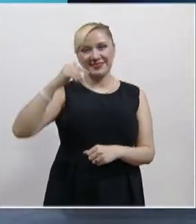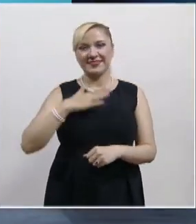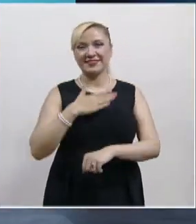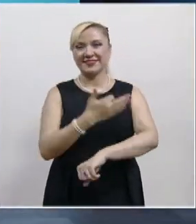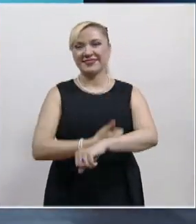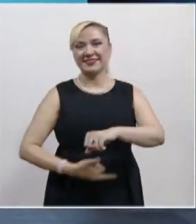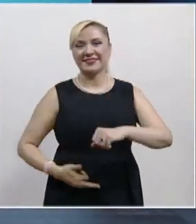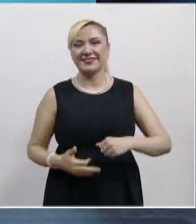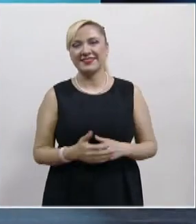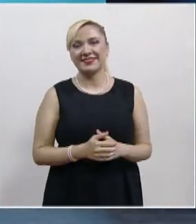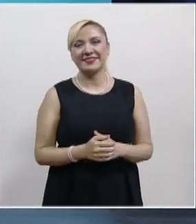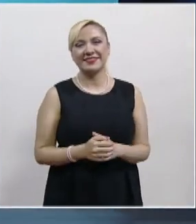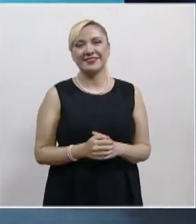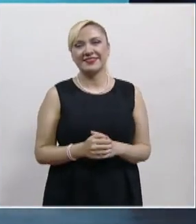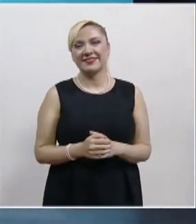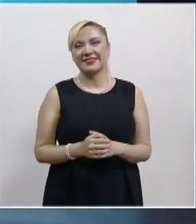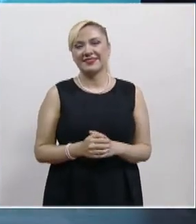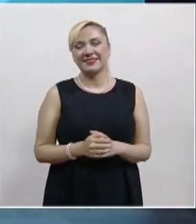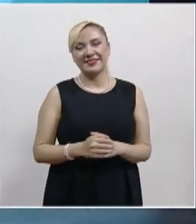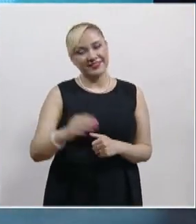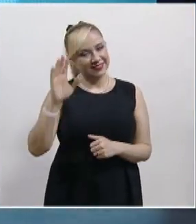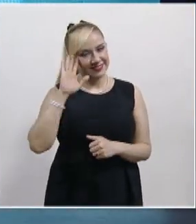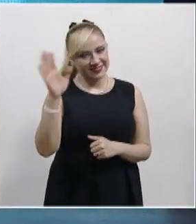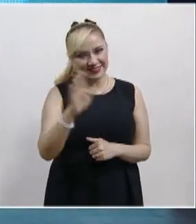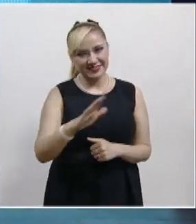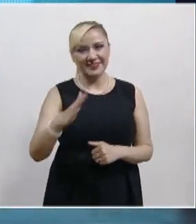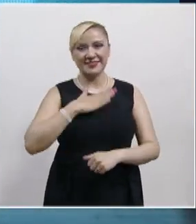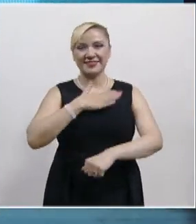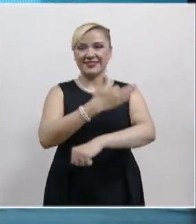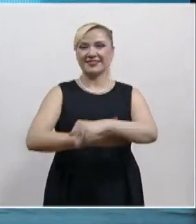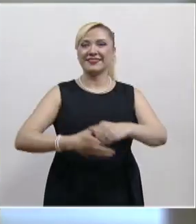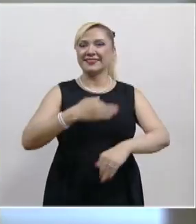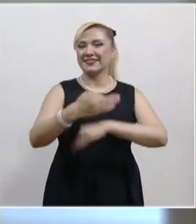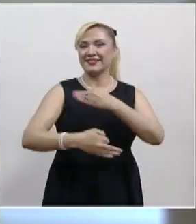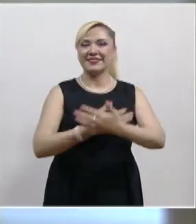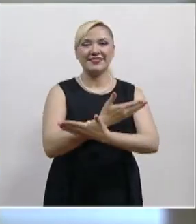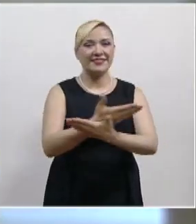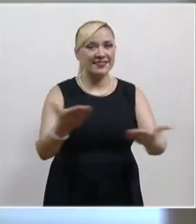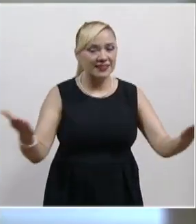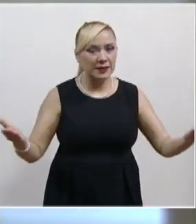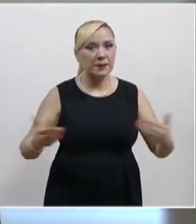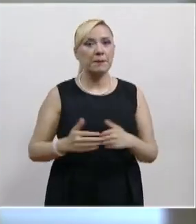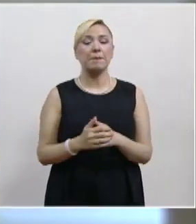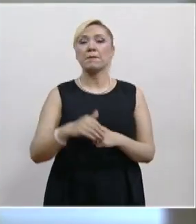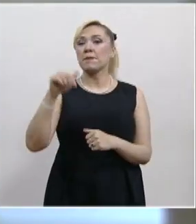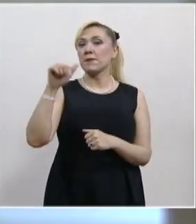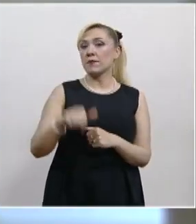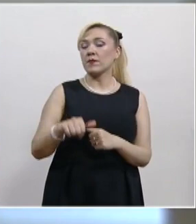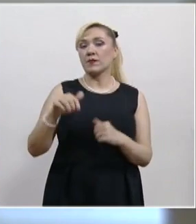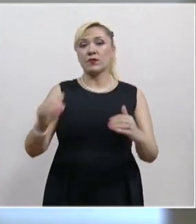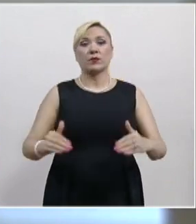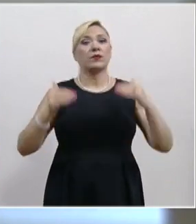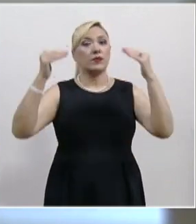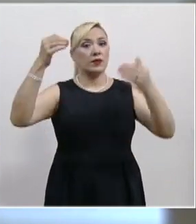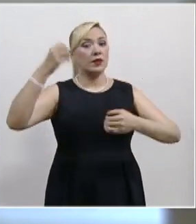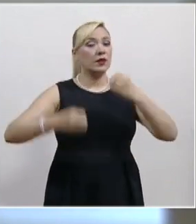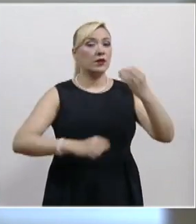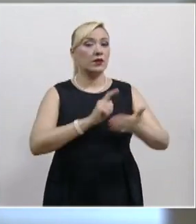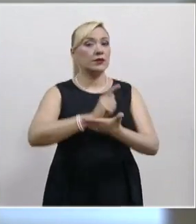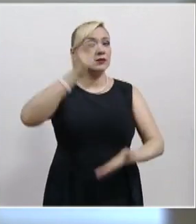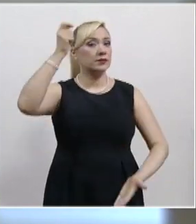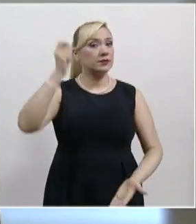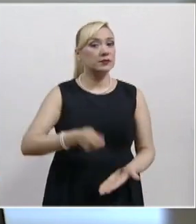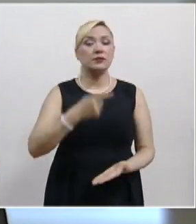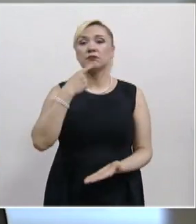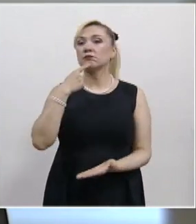con tu reporte. ¿Qué tal? Muy buenas tardes a todas las personas que siguen esta transmisión. El Pleno de la Suprema Corte de Justicia